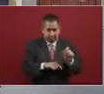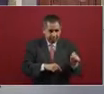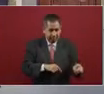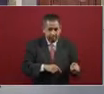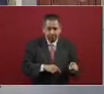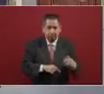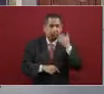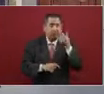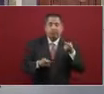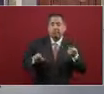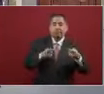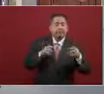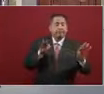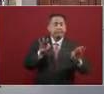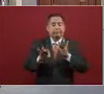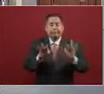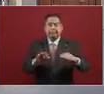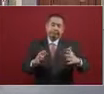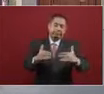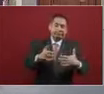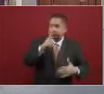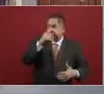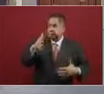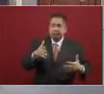que quieren manipular.